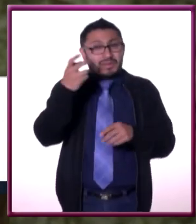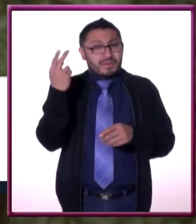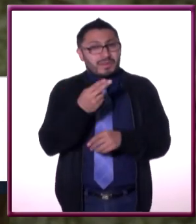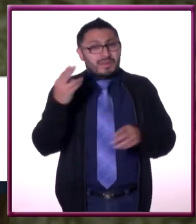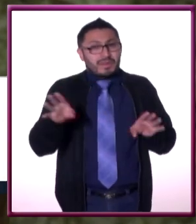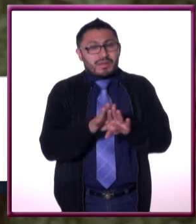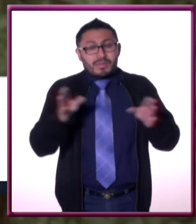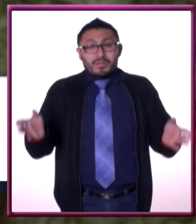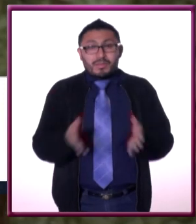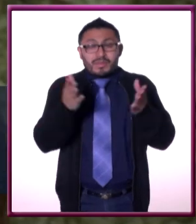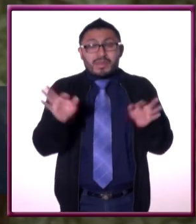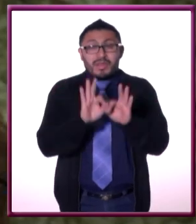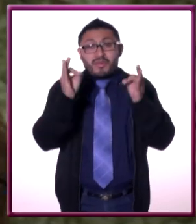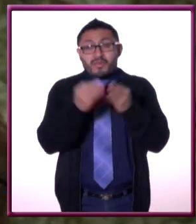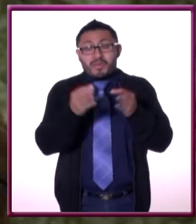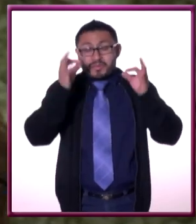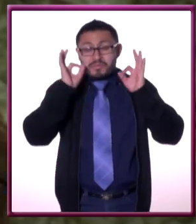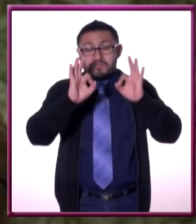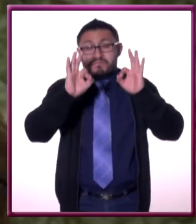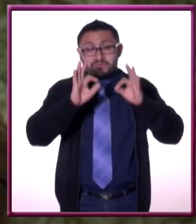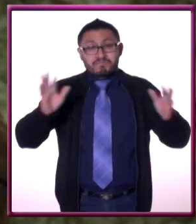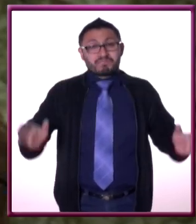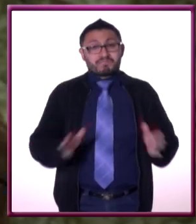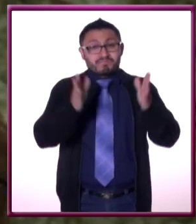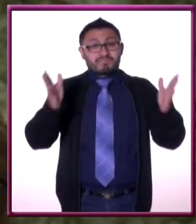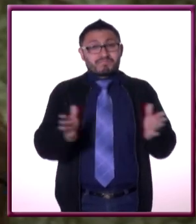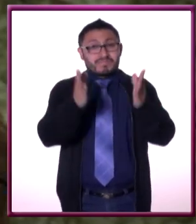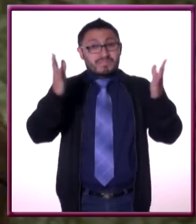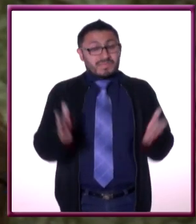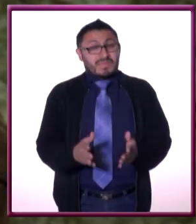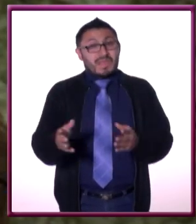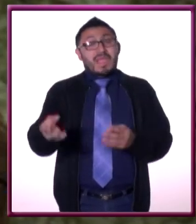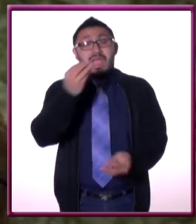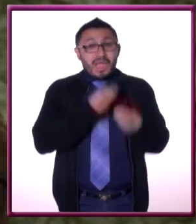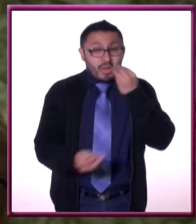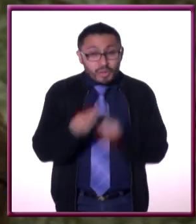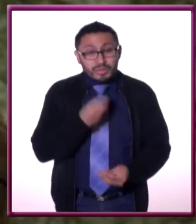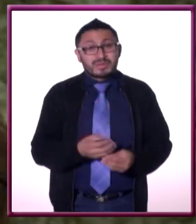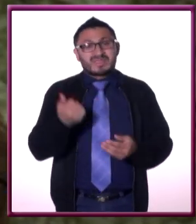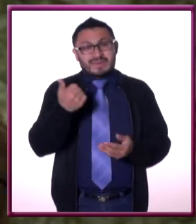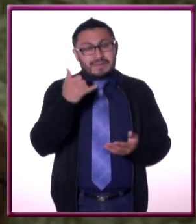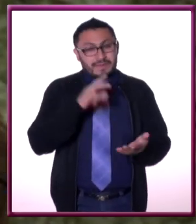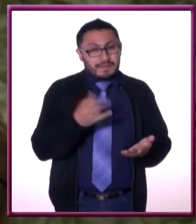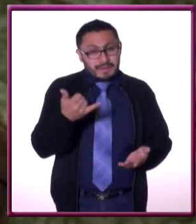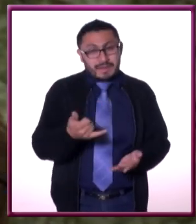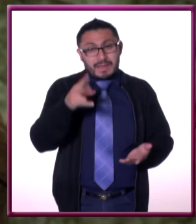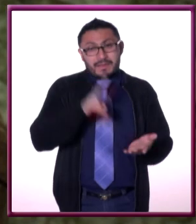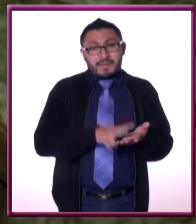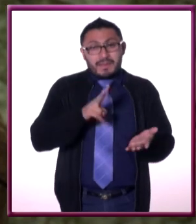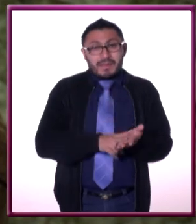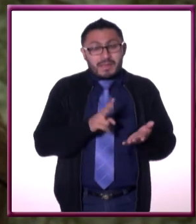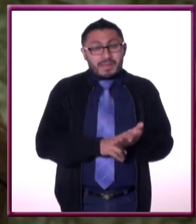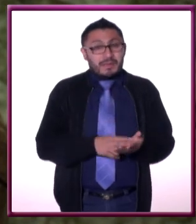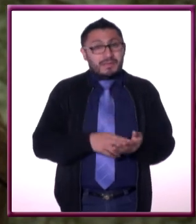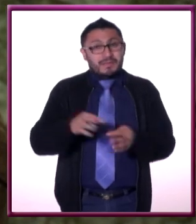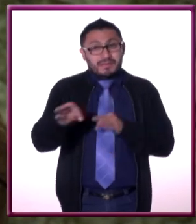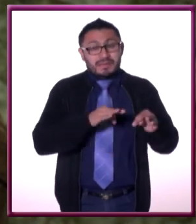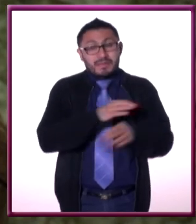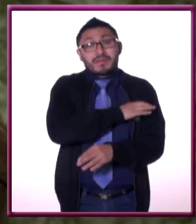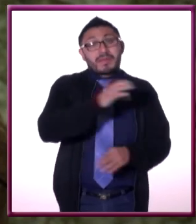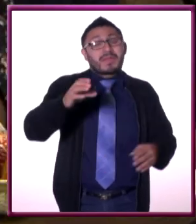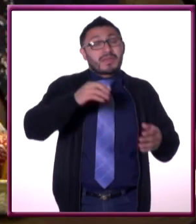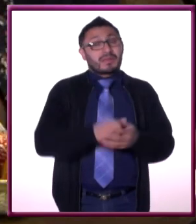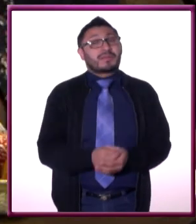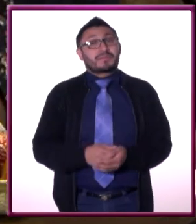es necesario implementar modelos y estrategias que impulsen la producción, el consumo y la revalorización de los productos de la agrobiodiversidad